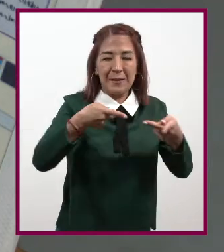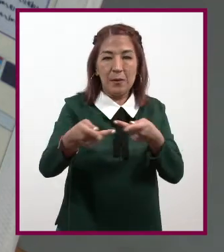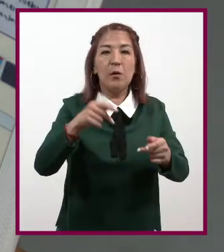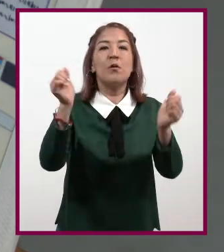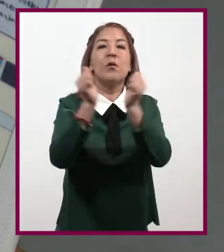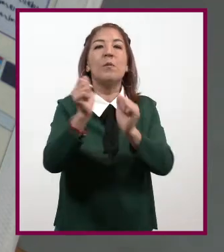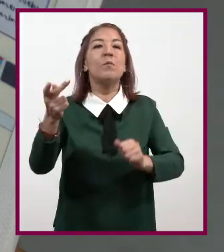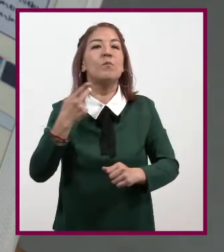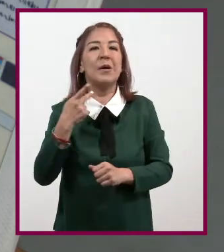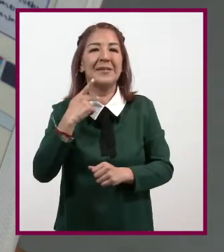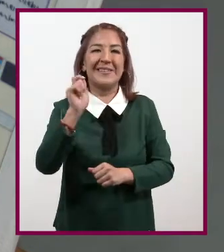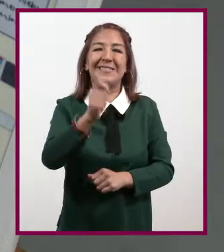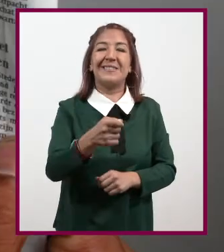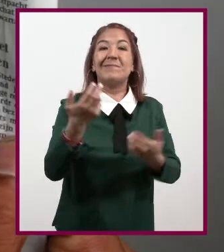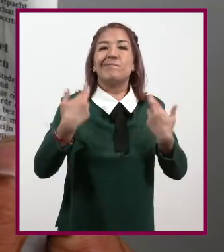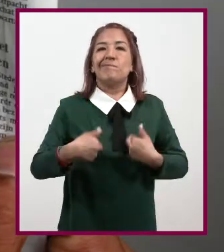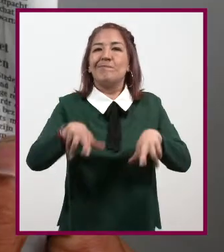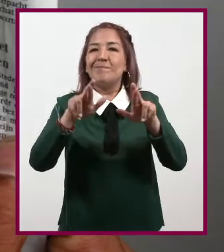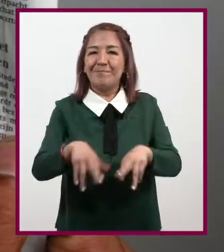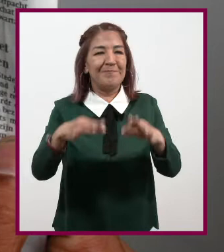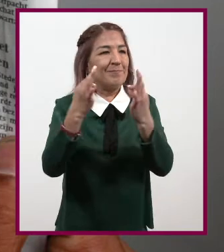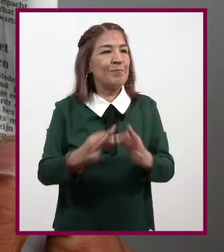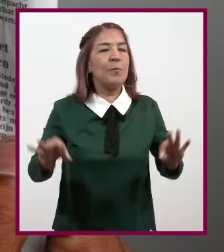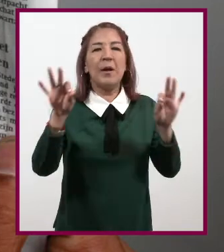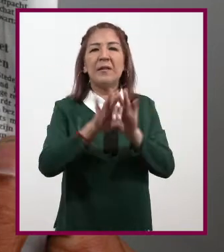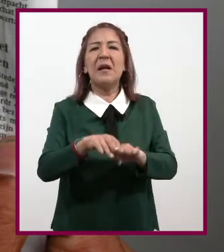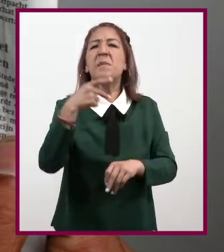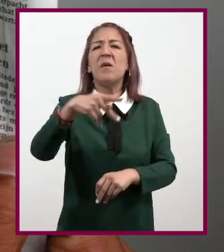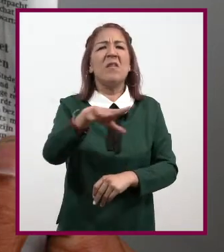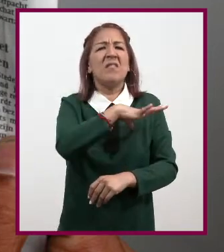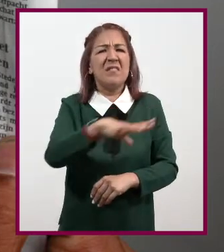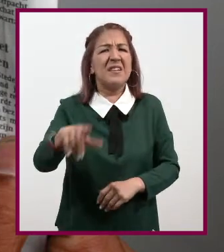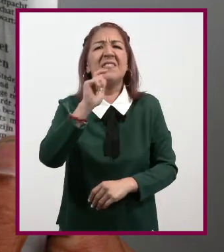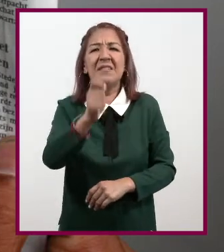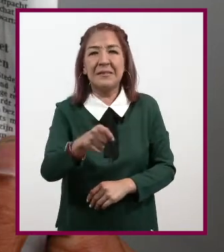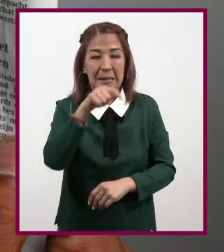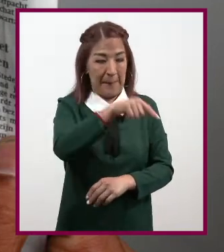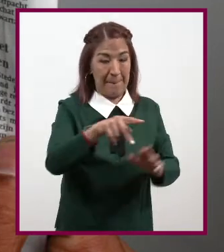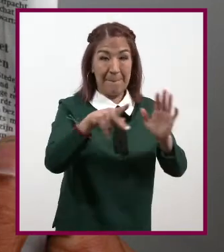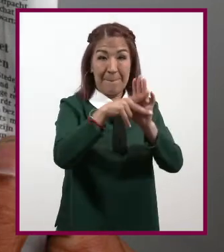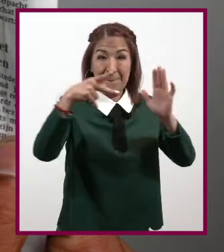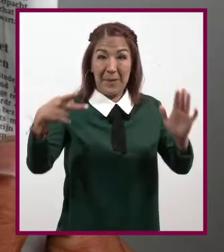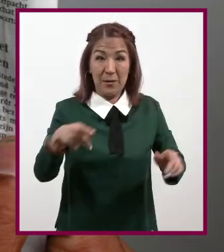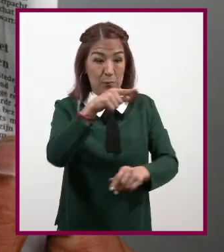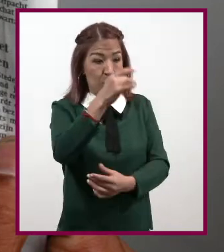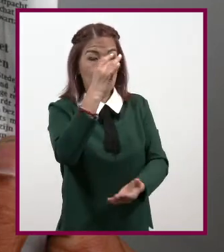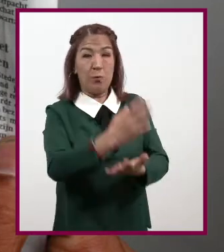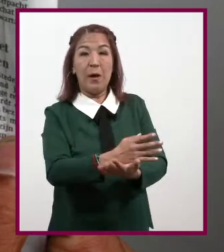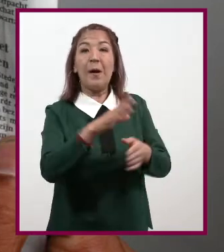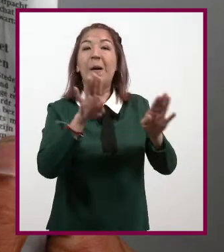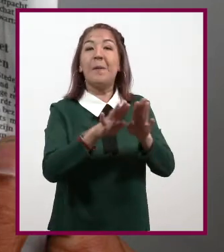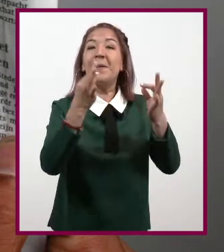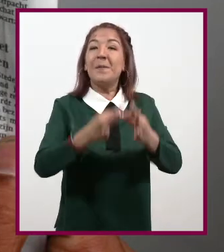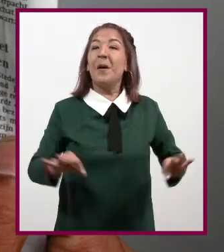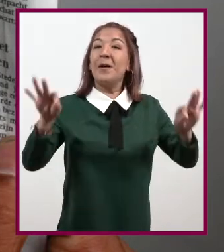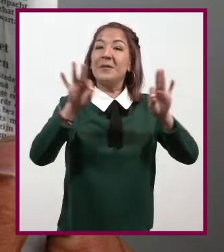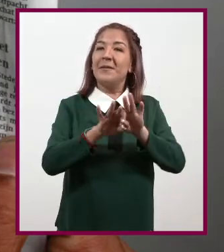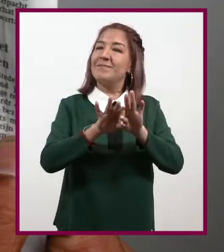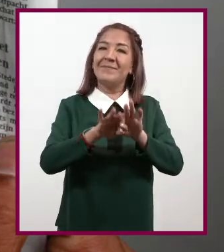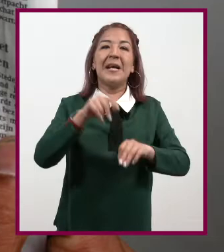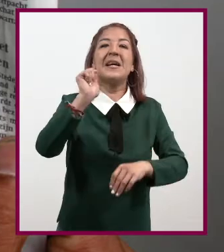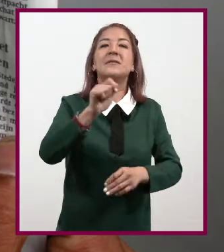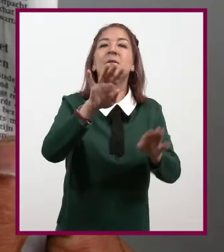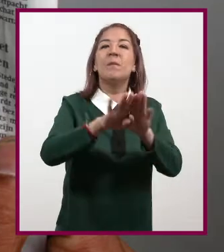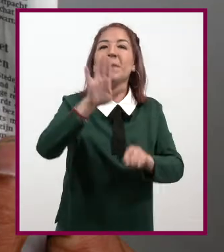políticos porque representan muchas cosas. Pero lo que es increíble es que el periódico en sí mismo no es monolítico, es como una pequeña